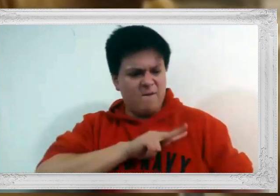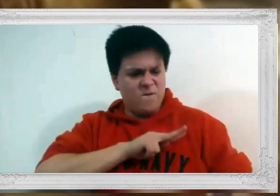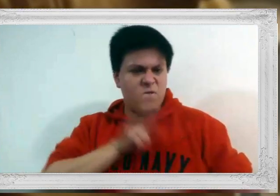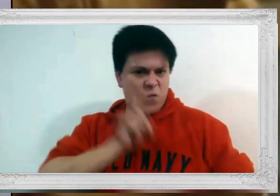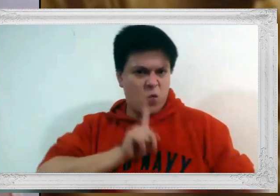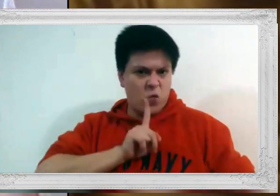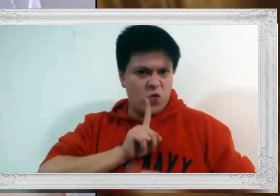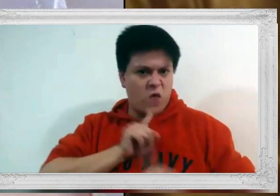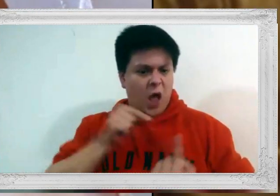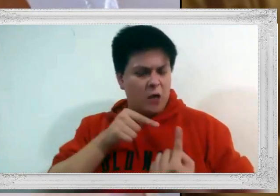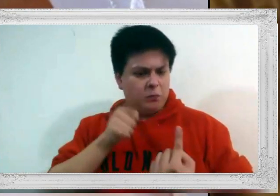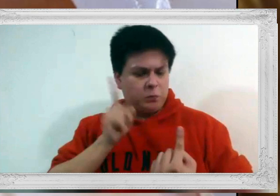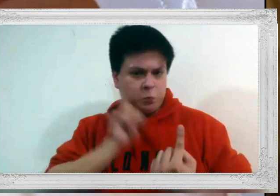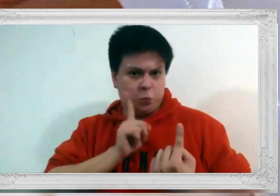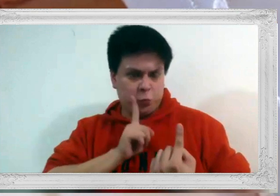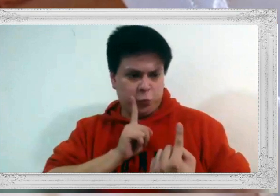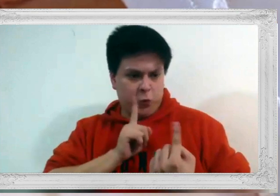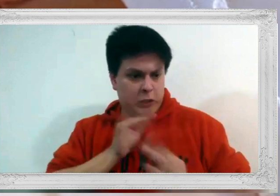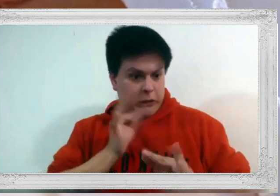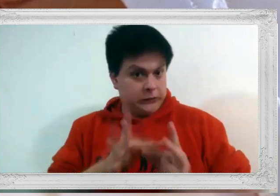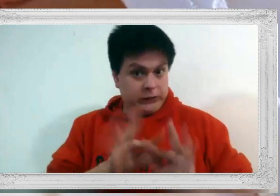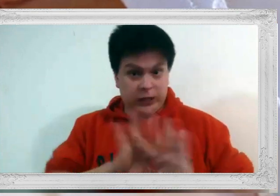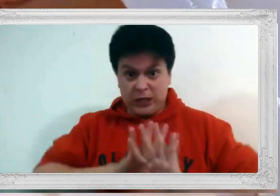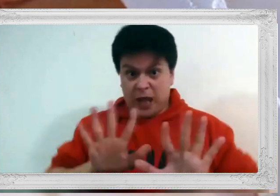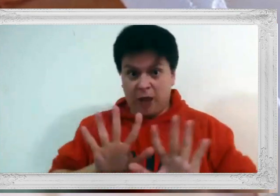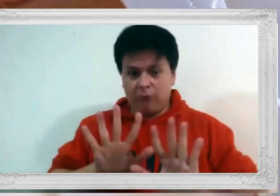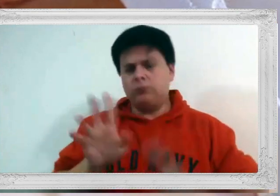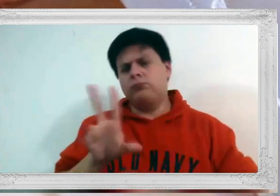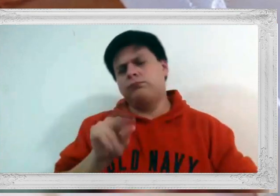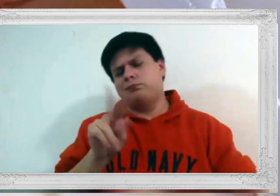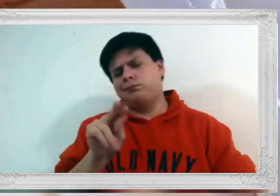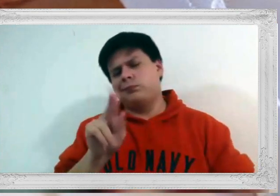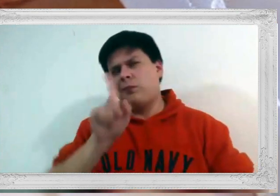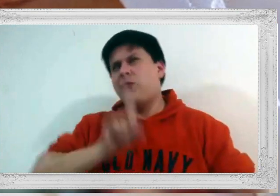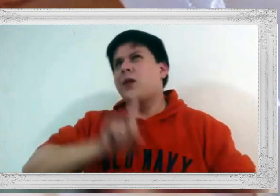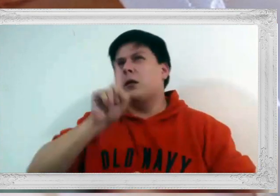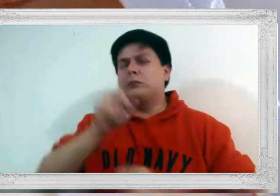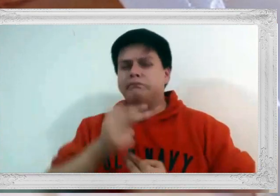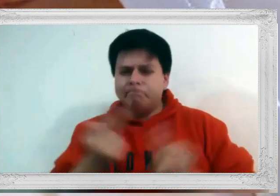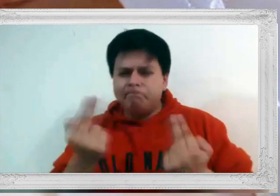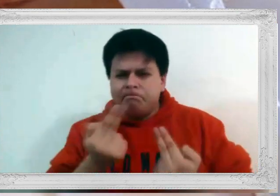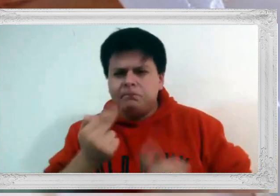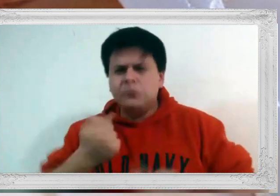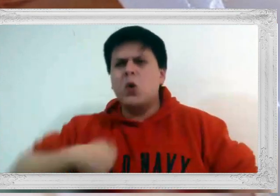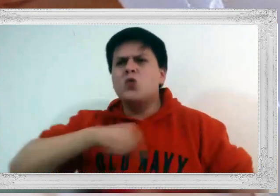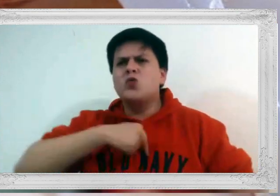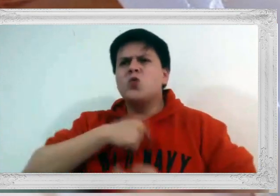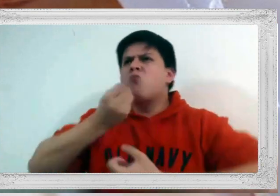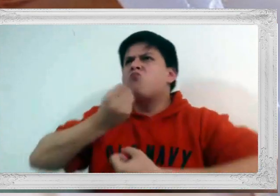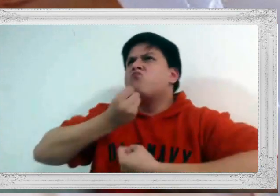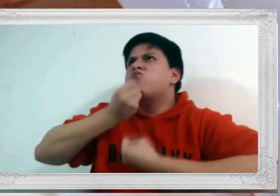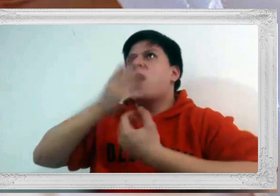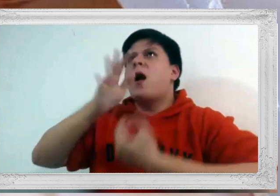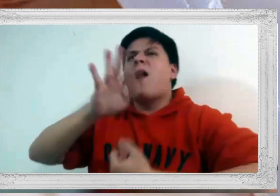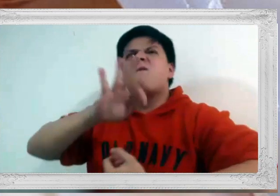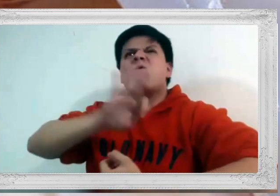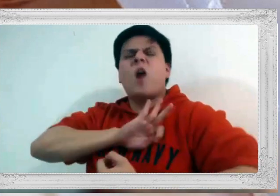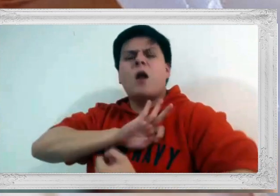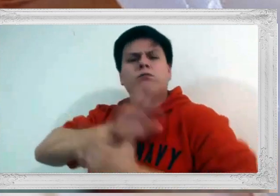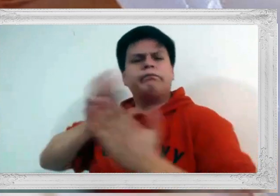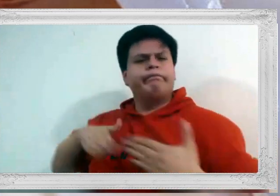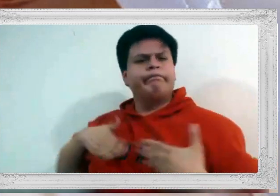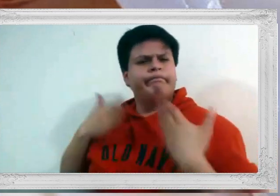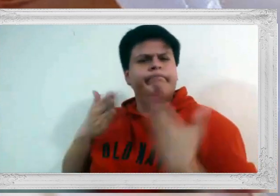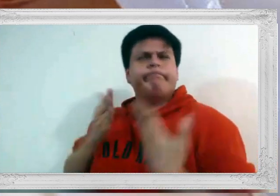suficiente. Dios pide siempre nuestra libre adhesión de fe, que se expresa en el amor a Él y al prójimo.